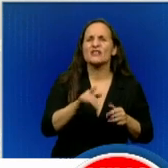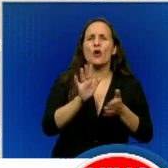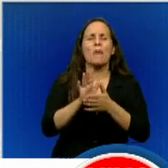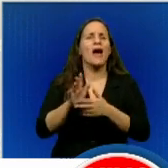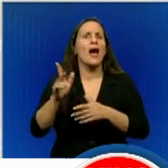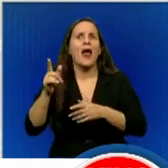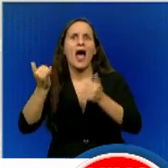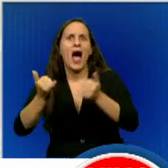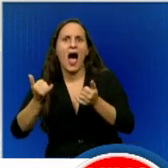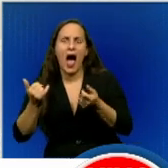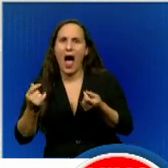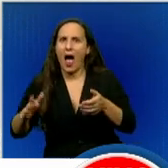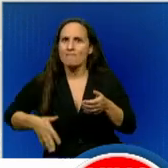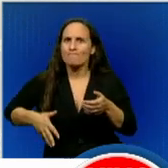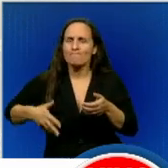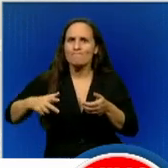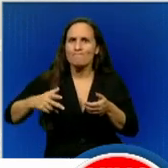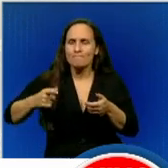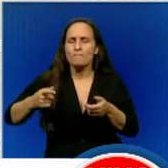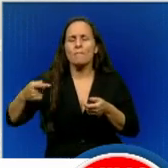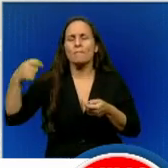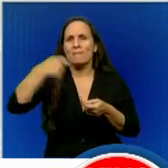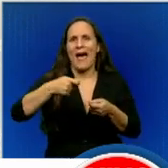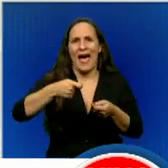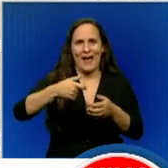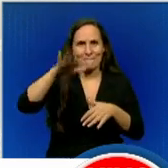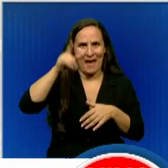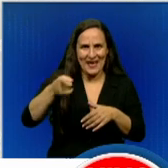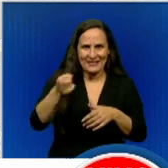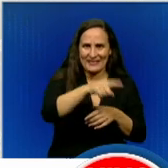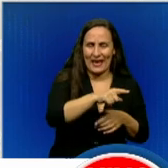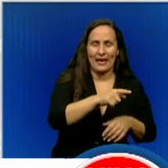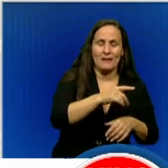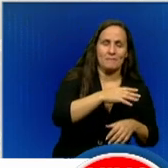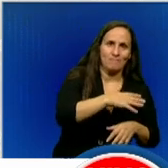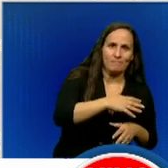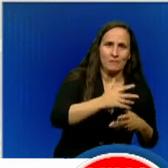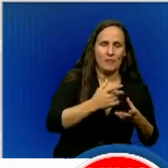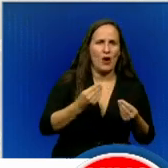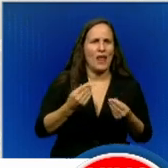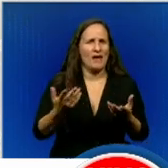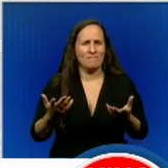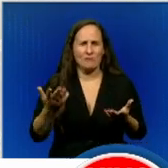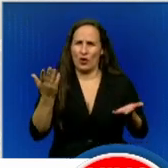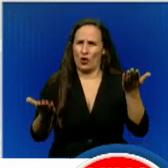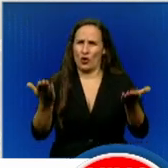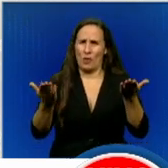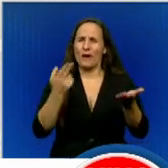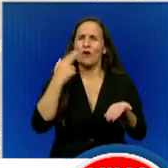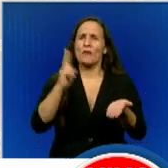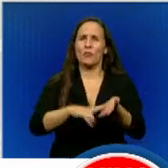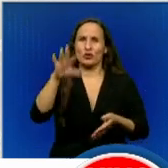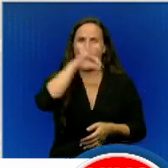o esto es progresista bueno progresivo respecto a qué porque si comparo el impuesto a las ganancias